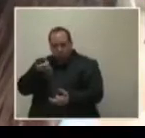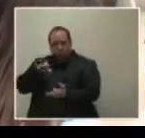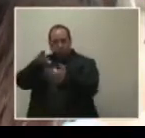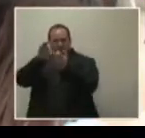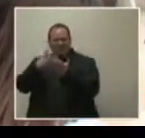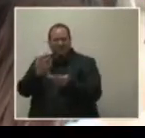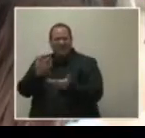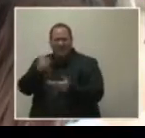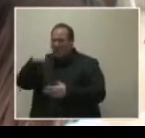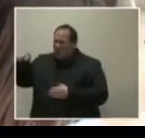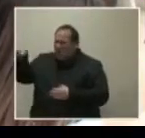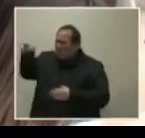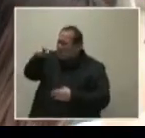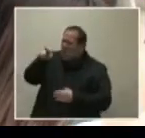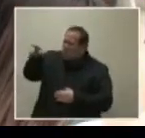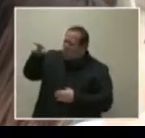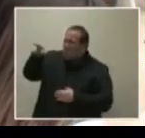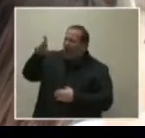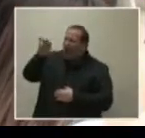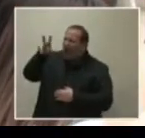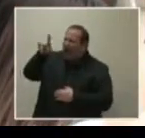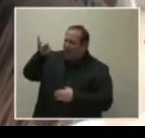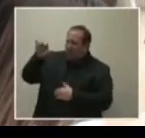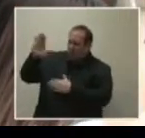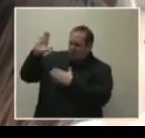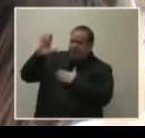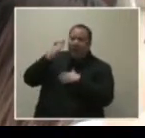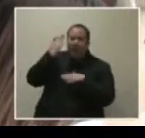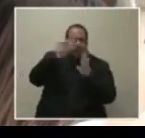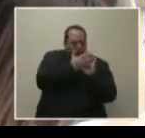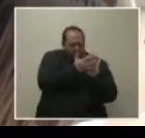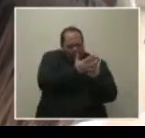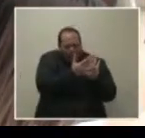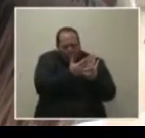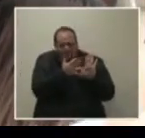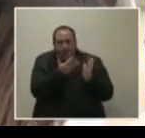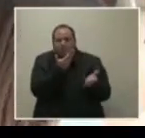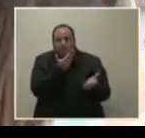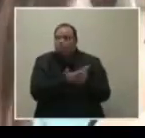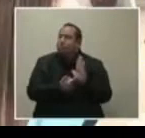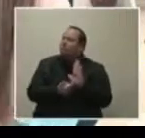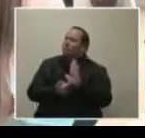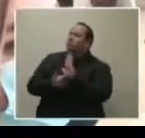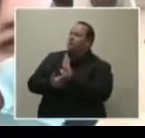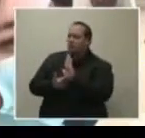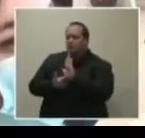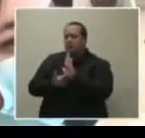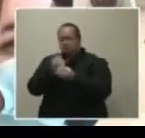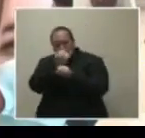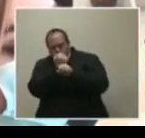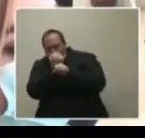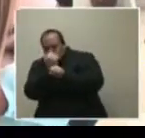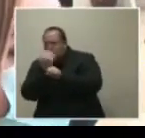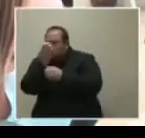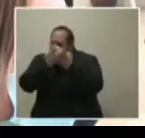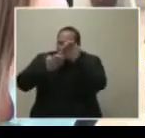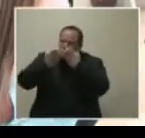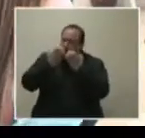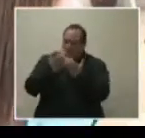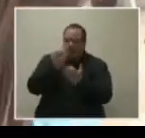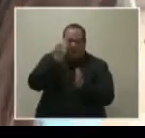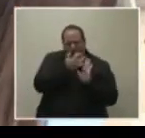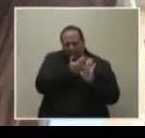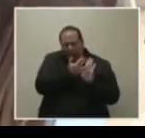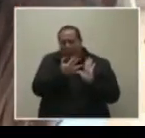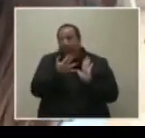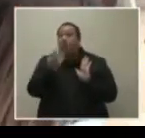algún compromiso tuyo para tener un tiempo en dar un resultado ya de lo que se está realizando en cuanto a las investigaciones? De cara a la